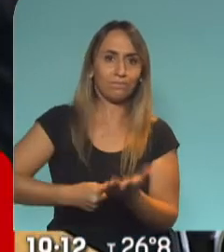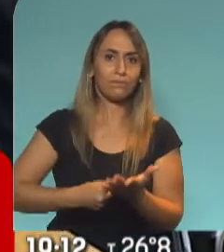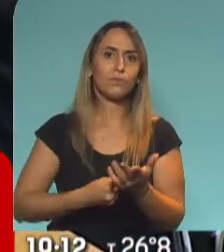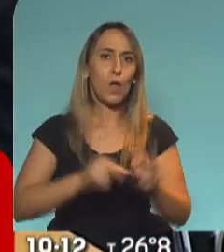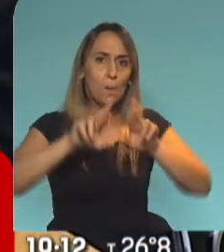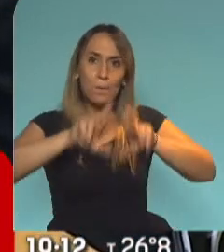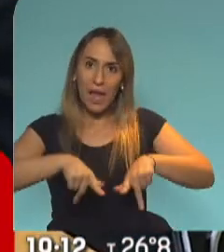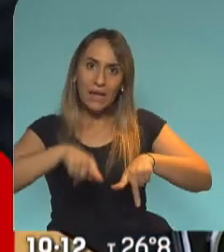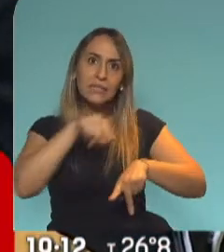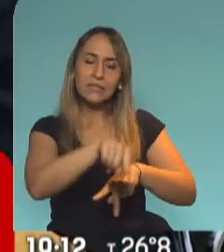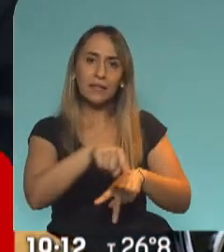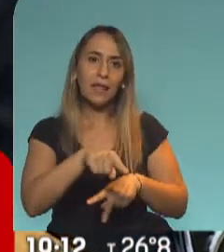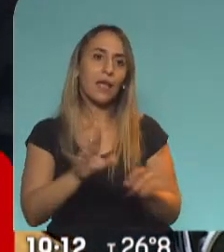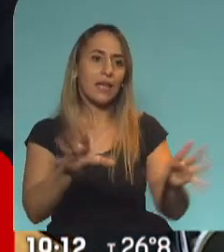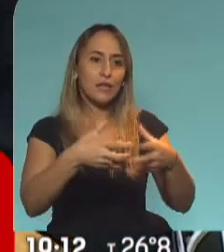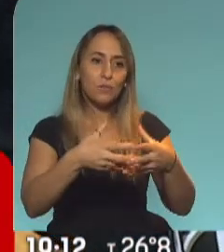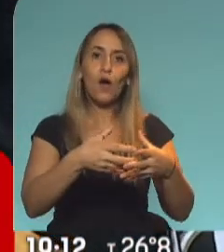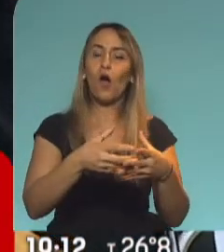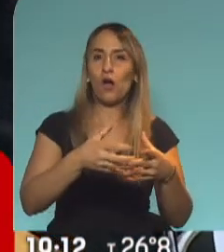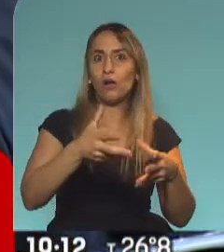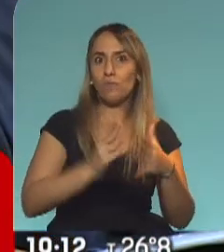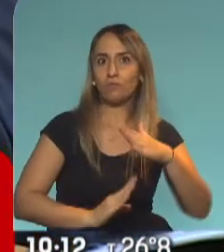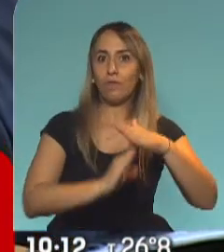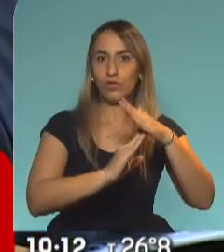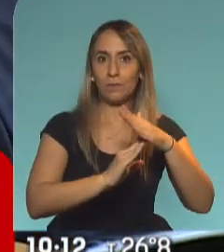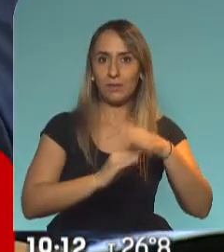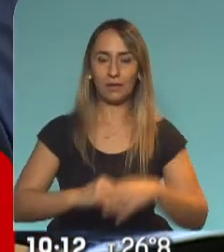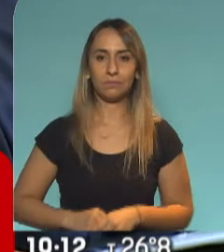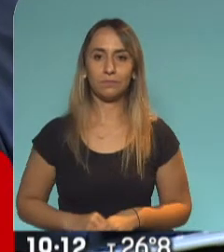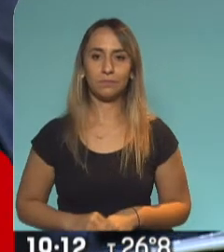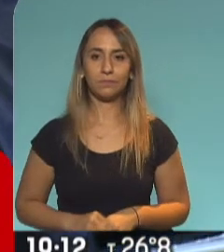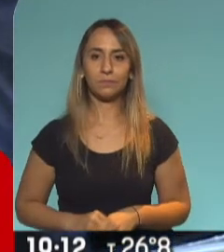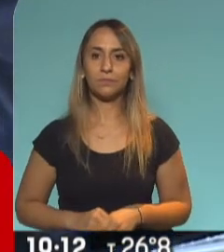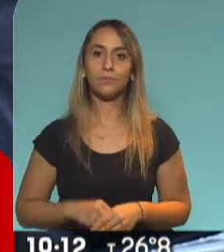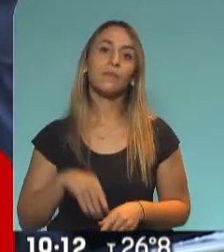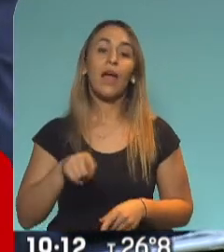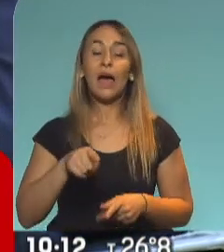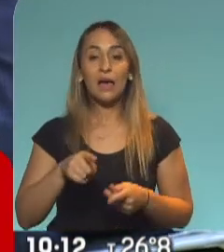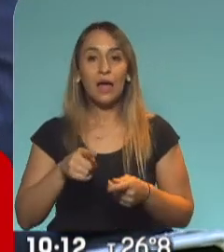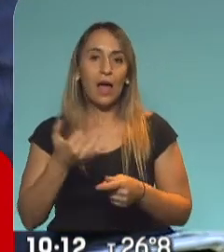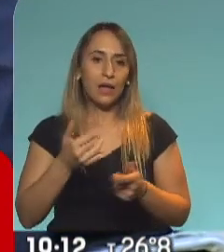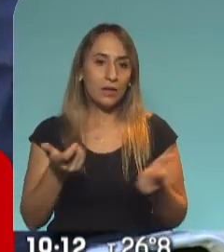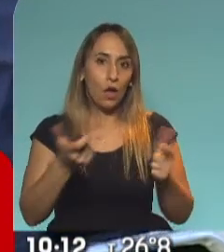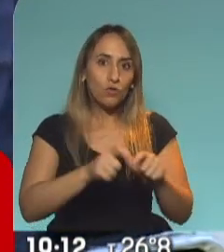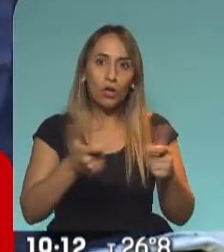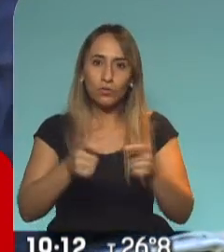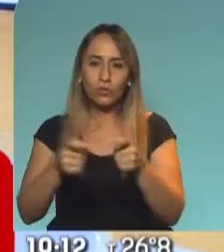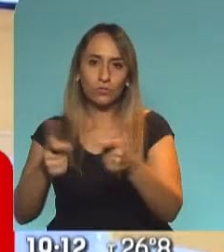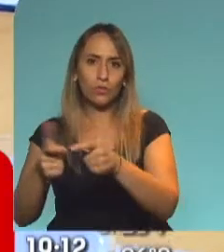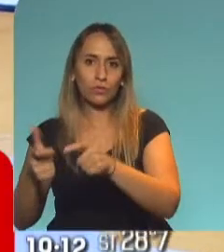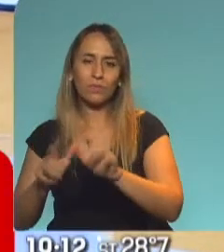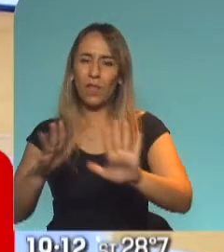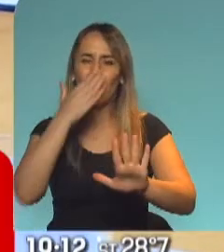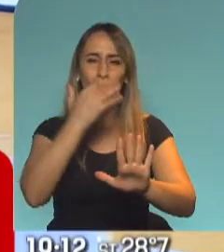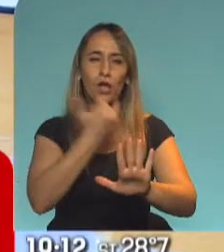sobre todo, ¿qué es personal estratégico? Ahora nos decía, de esta reunión surgen estas imágenes. Ahora nos contás algo de Carla